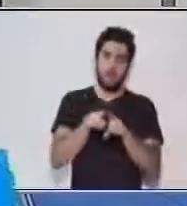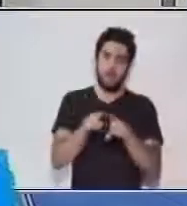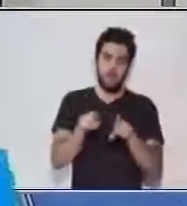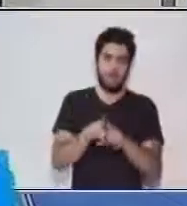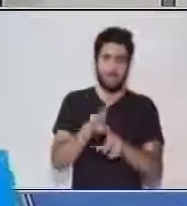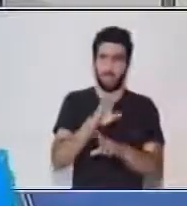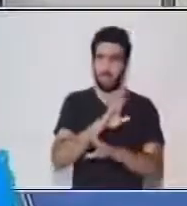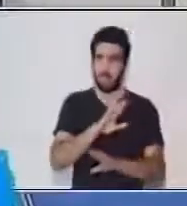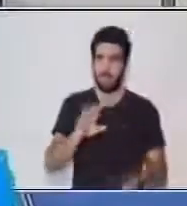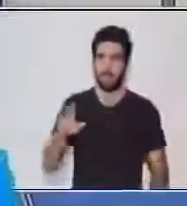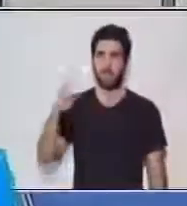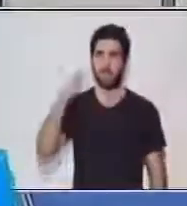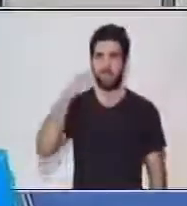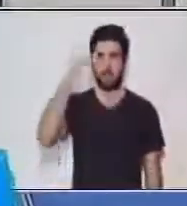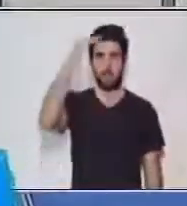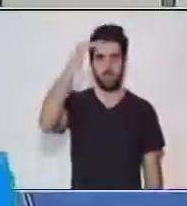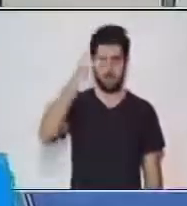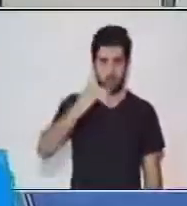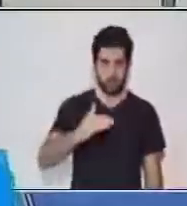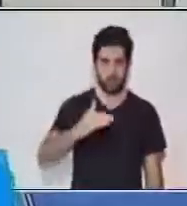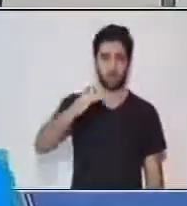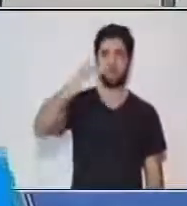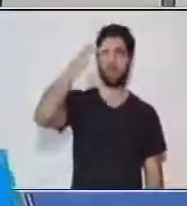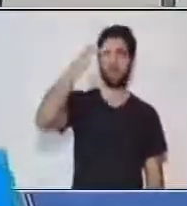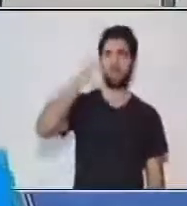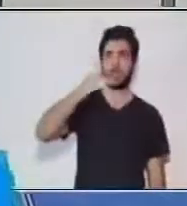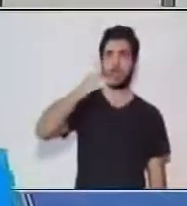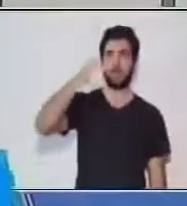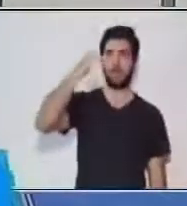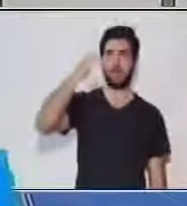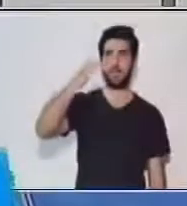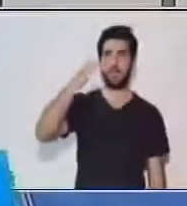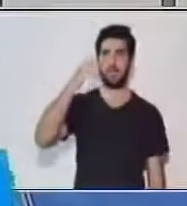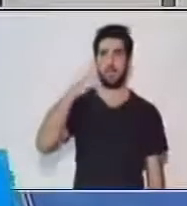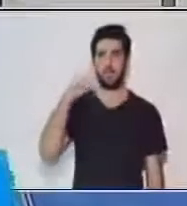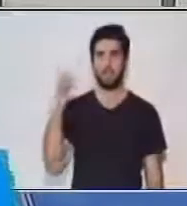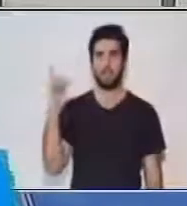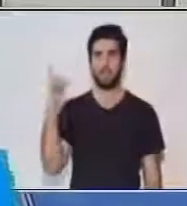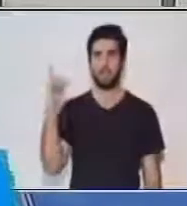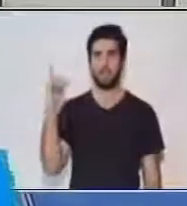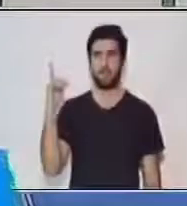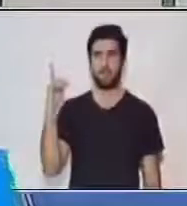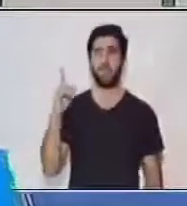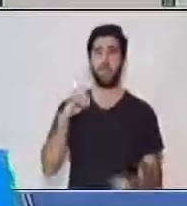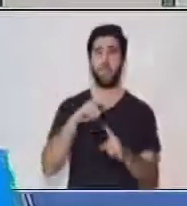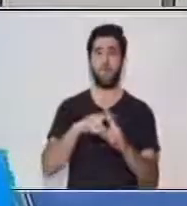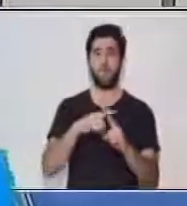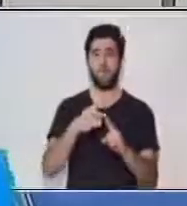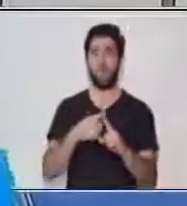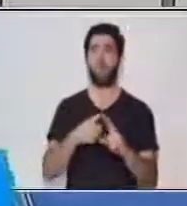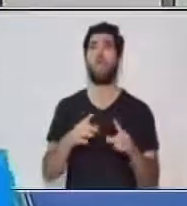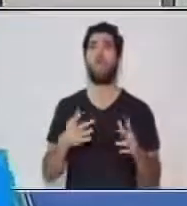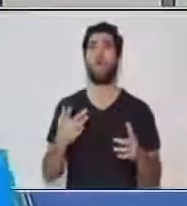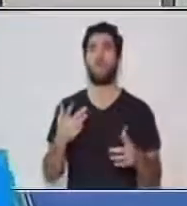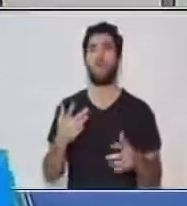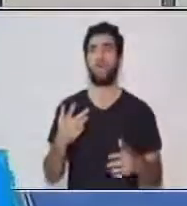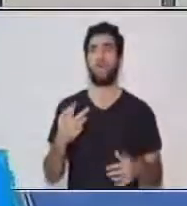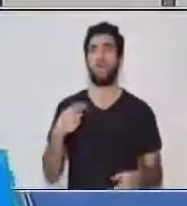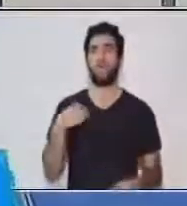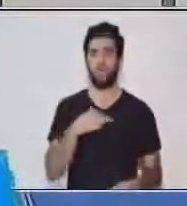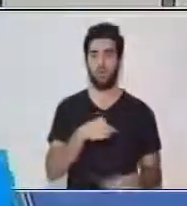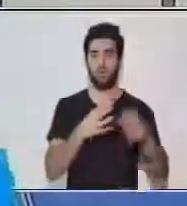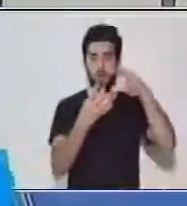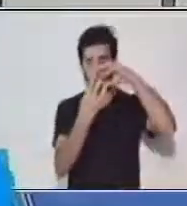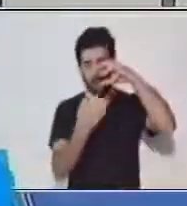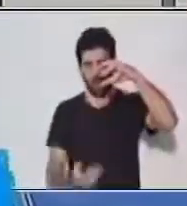puntos. Tenemos aquí nuestro punto de equilibrio, ¿sí? Y cuando nosotros estiramos, vamos